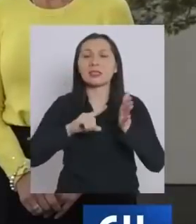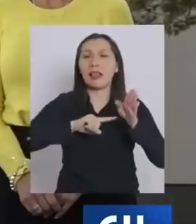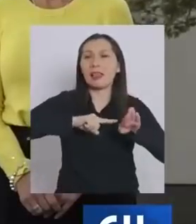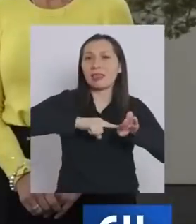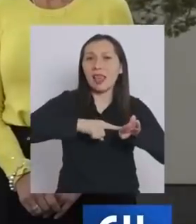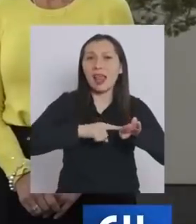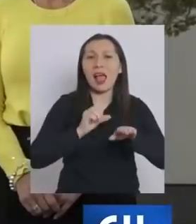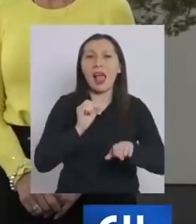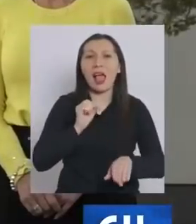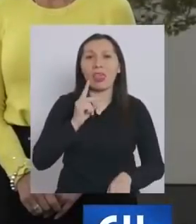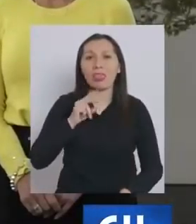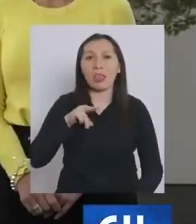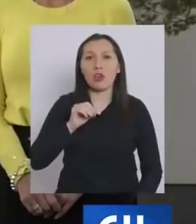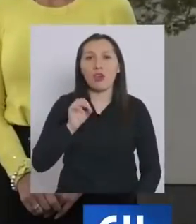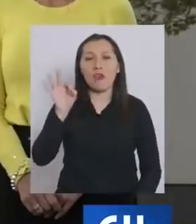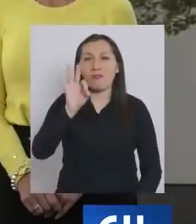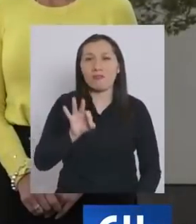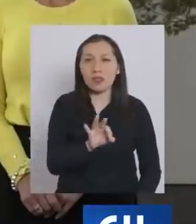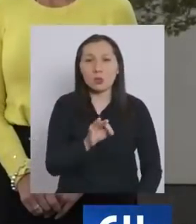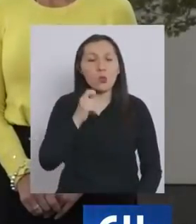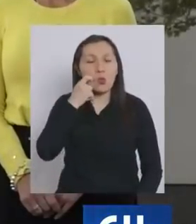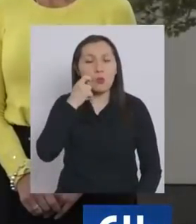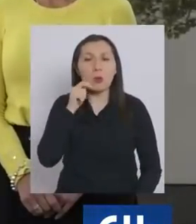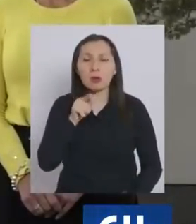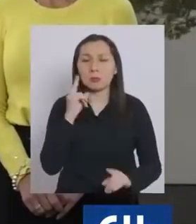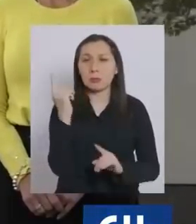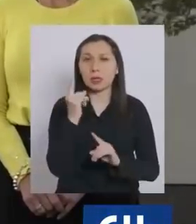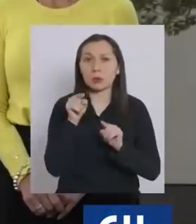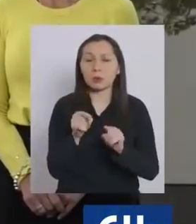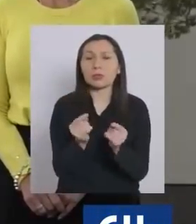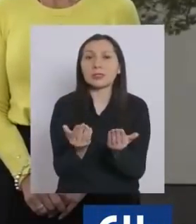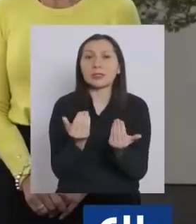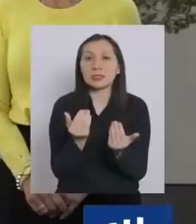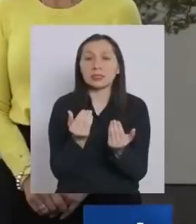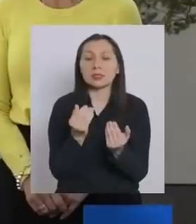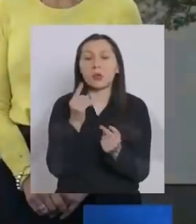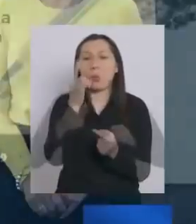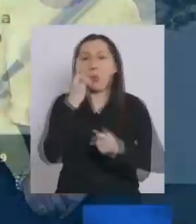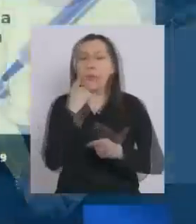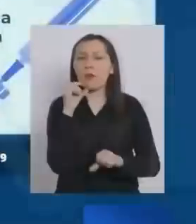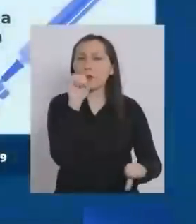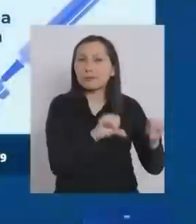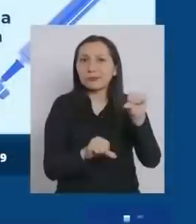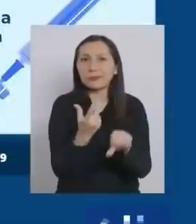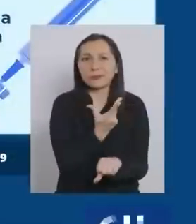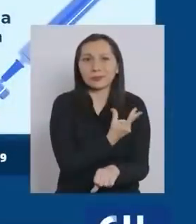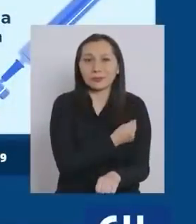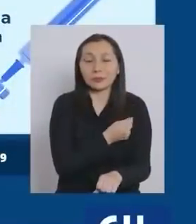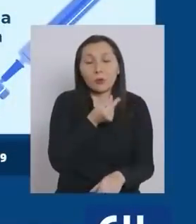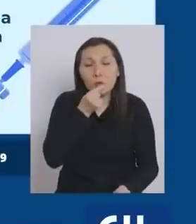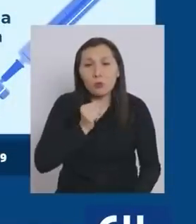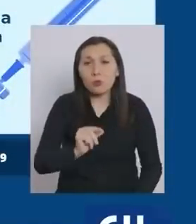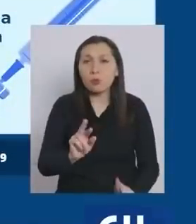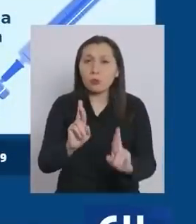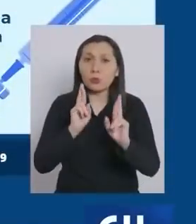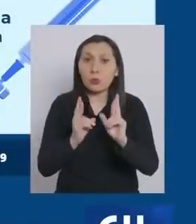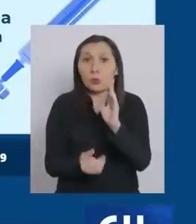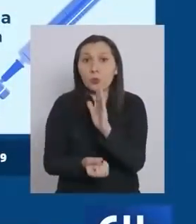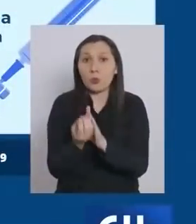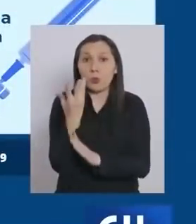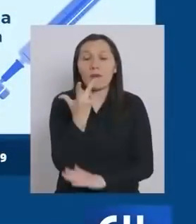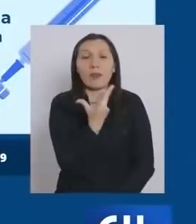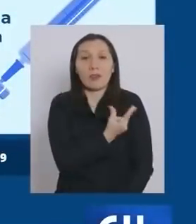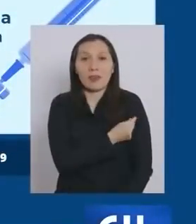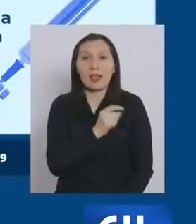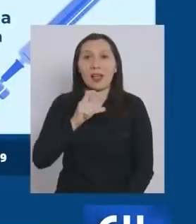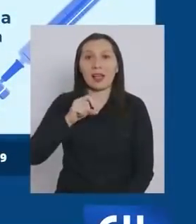de adenovirus humano y tiene una particularidad, requiere una sola dosis. Esperamos que pronto esta nueva